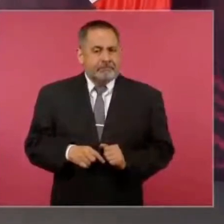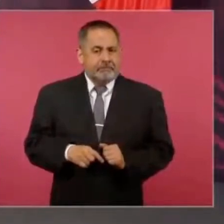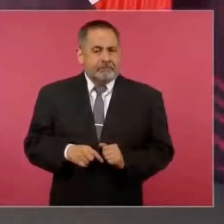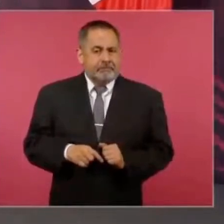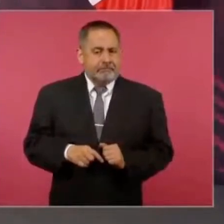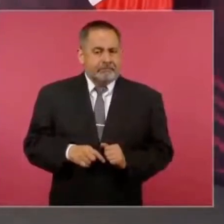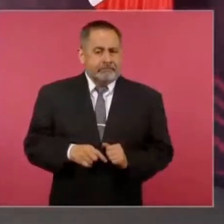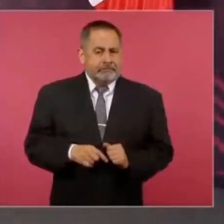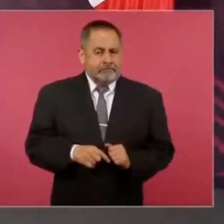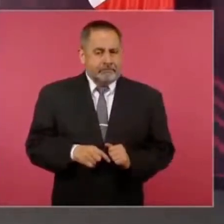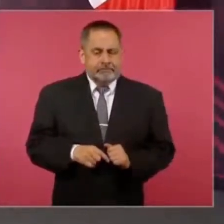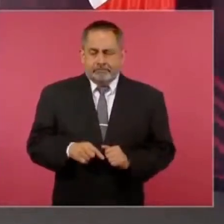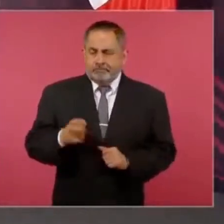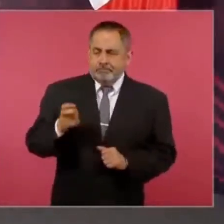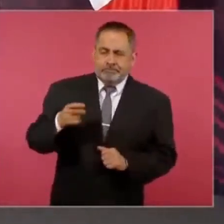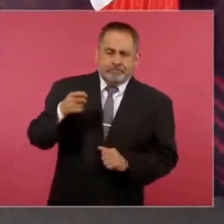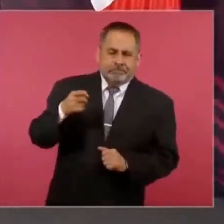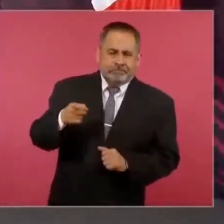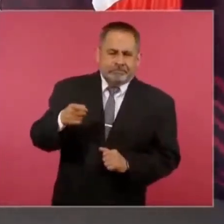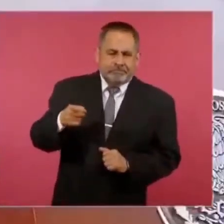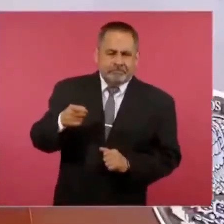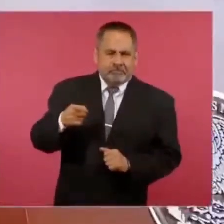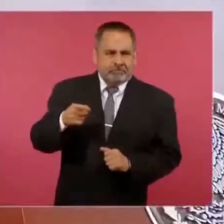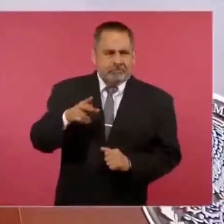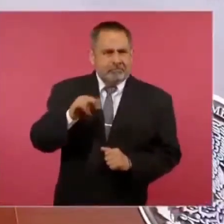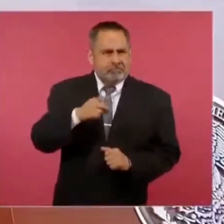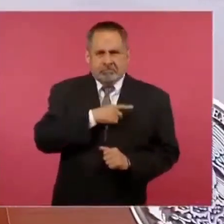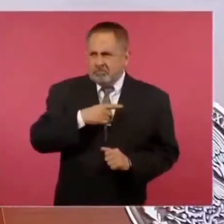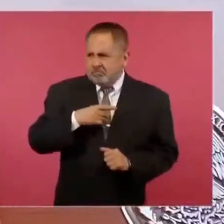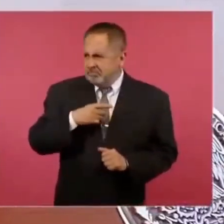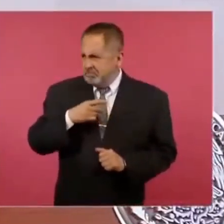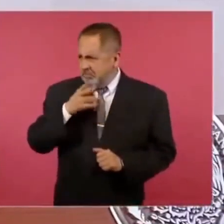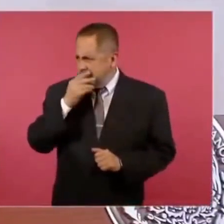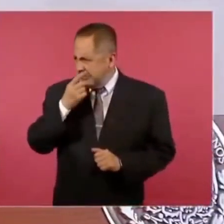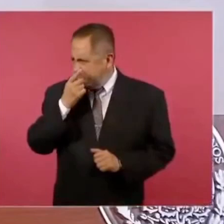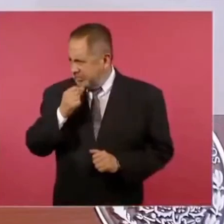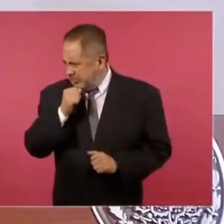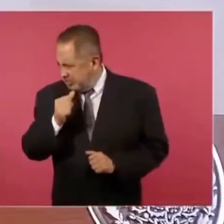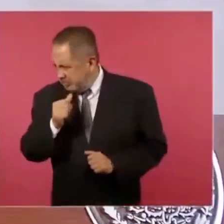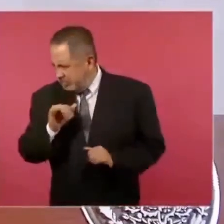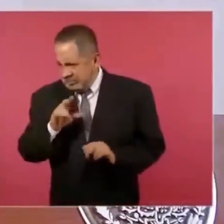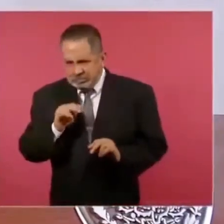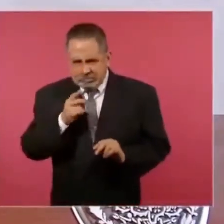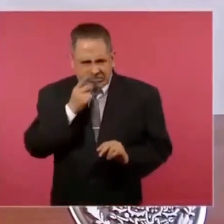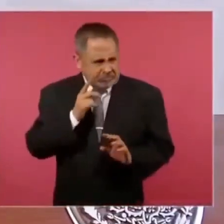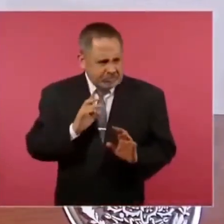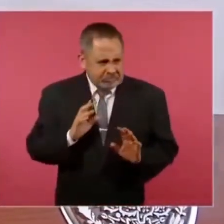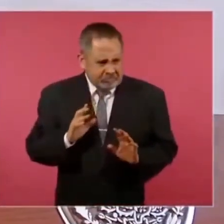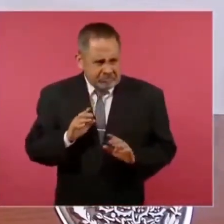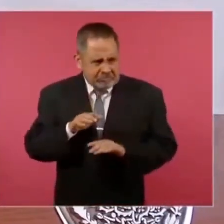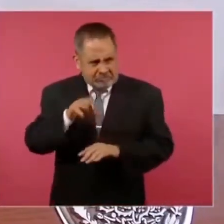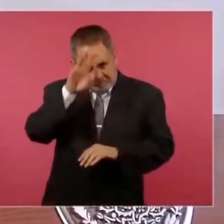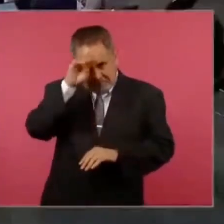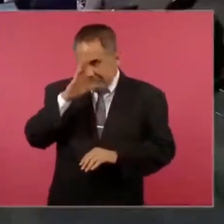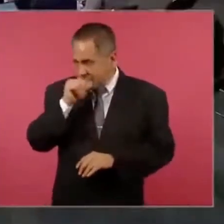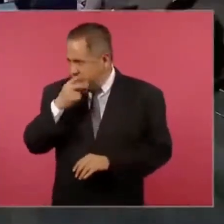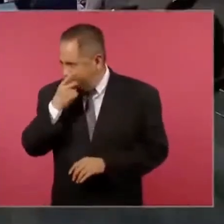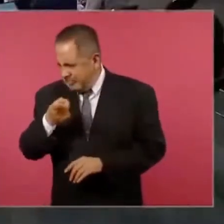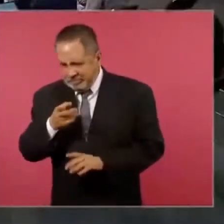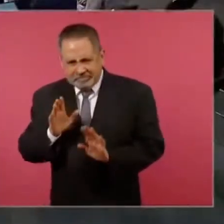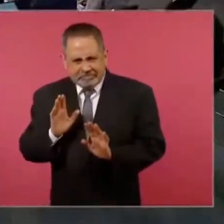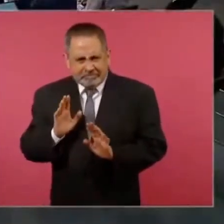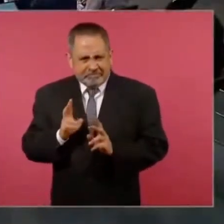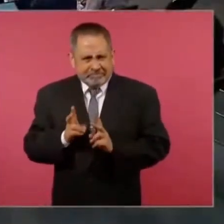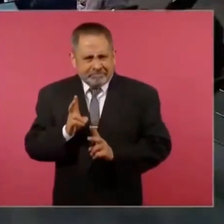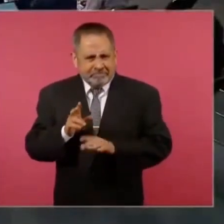en ese caso sí no nos podrían decir nada, ¿no? Lo de Monterrey. O también. ¿De la misma persona?